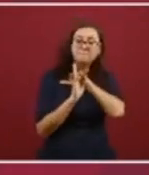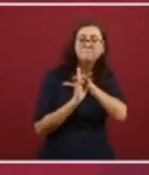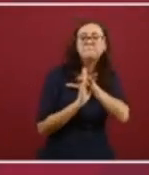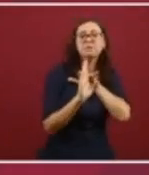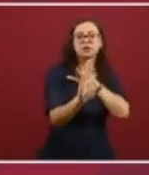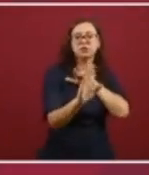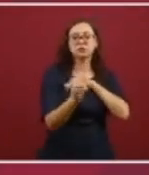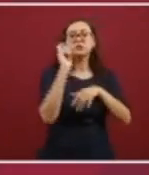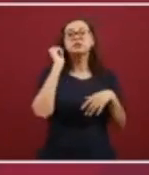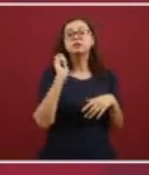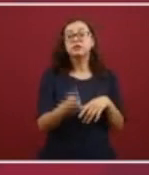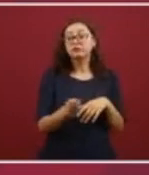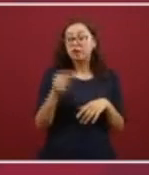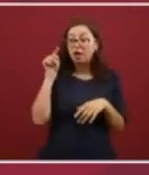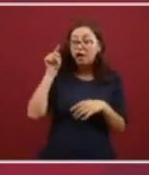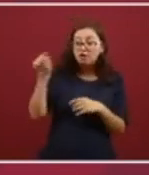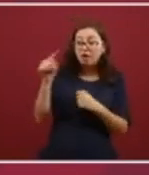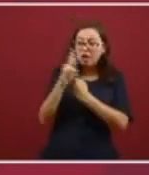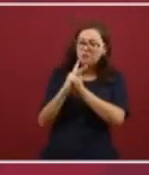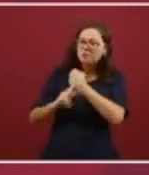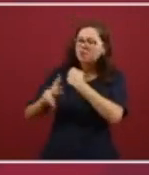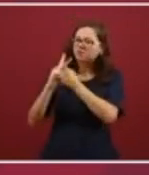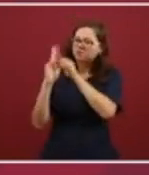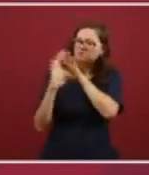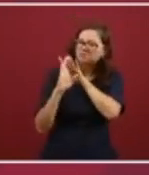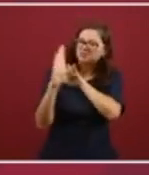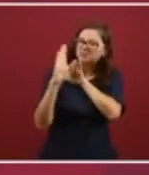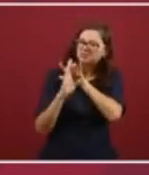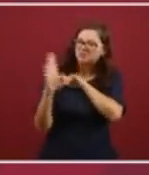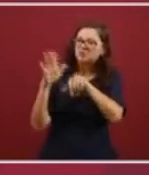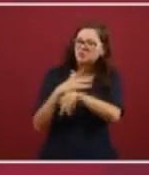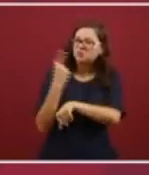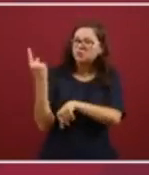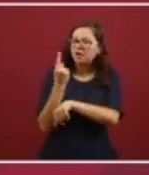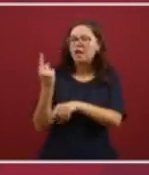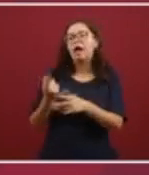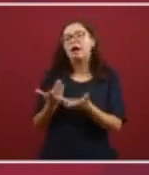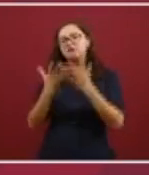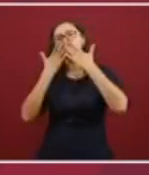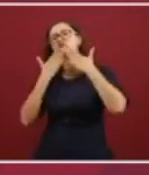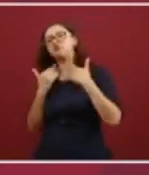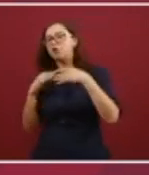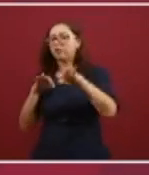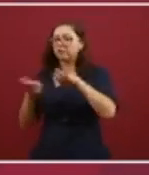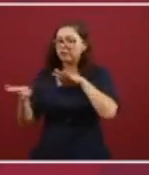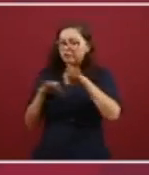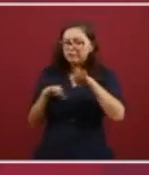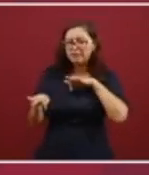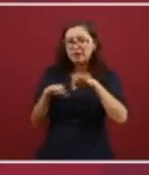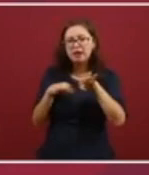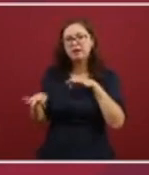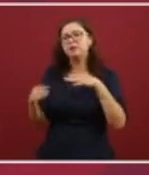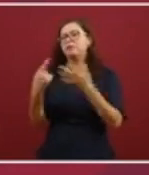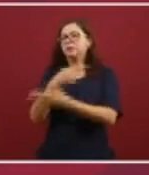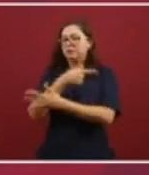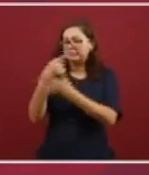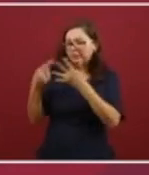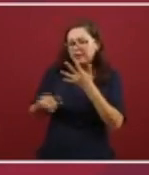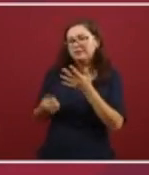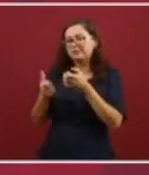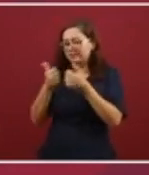a que haya actividades productivas, que haya empleo y que no se violen los derechos humanos.